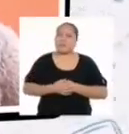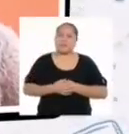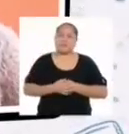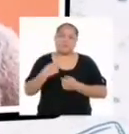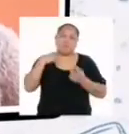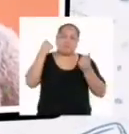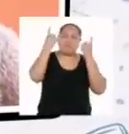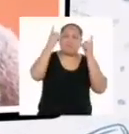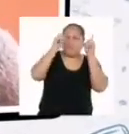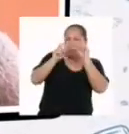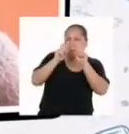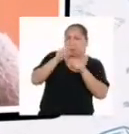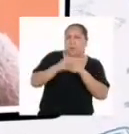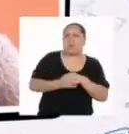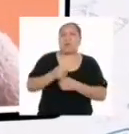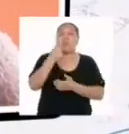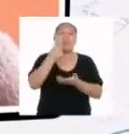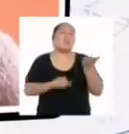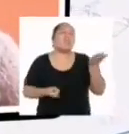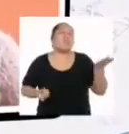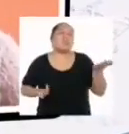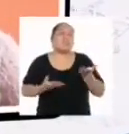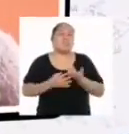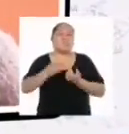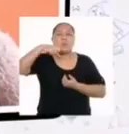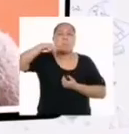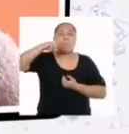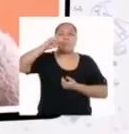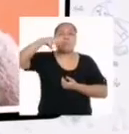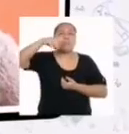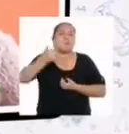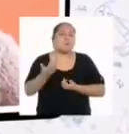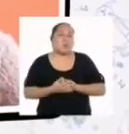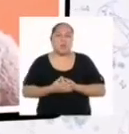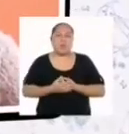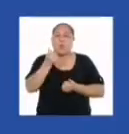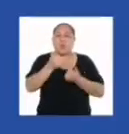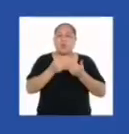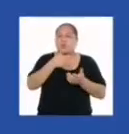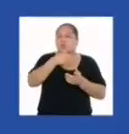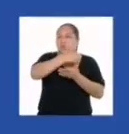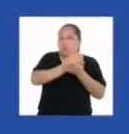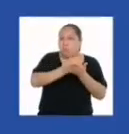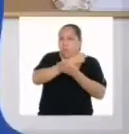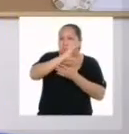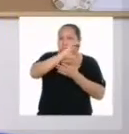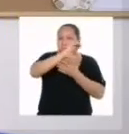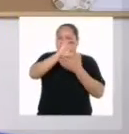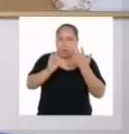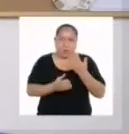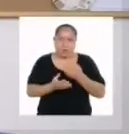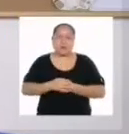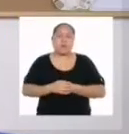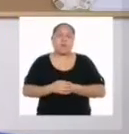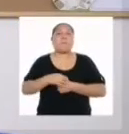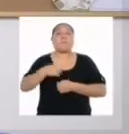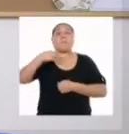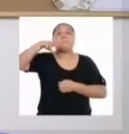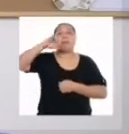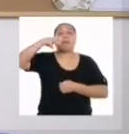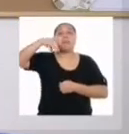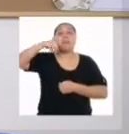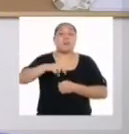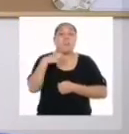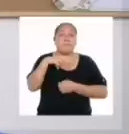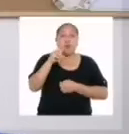profesora. Tengo una consulta. ¿Qué es exactamente un prisma y cuáles son sus elementos? Un prisma